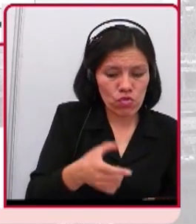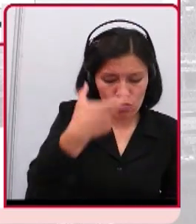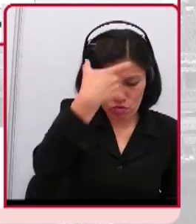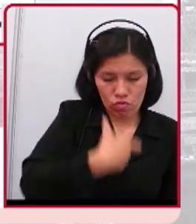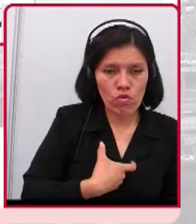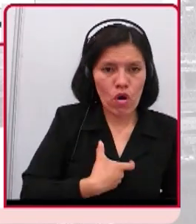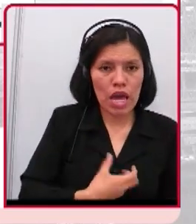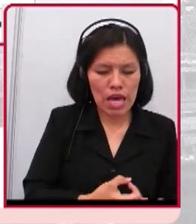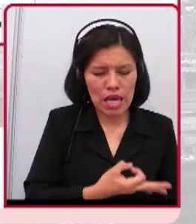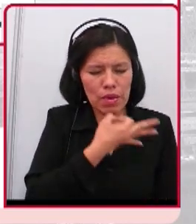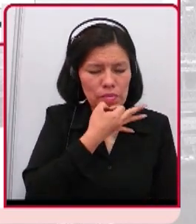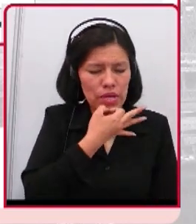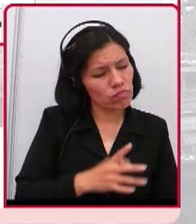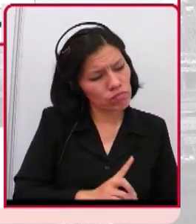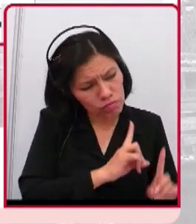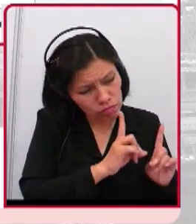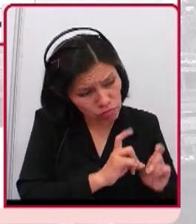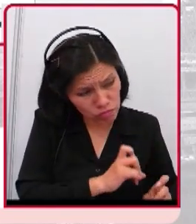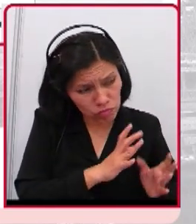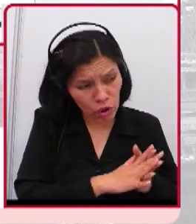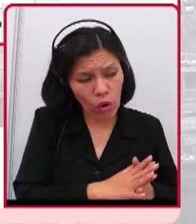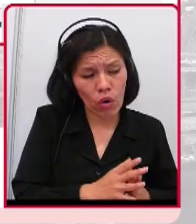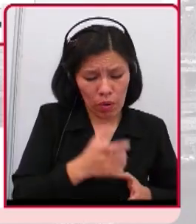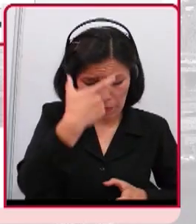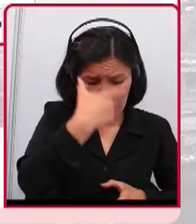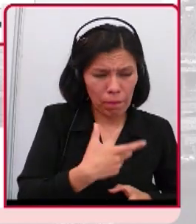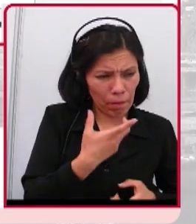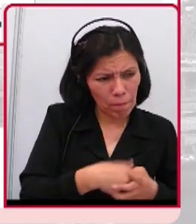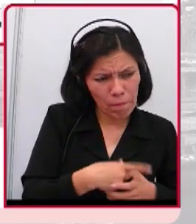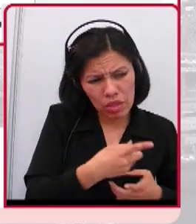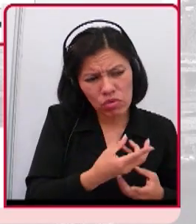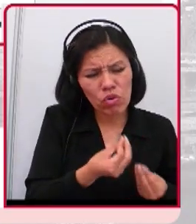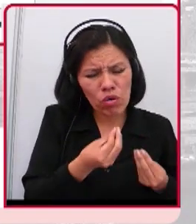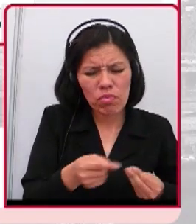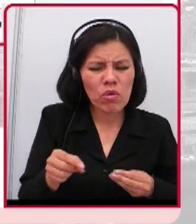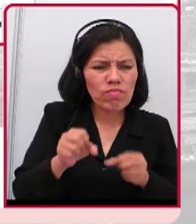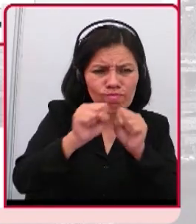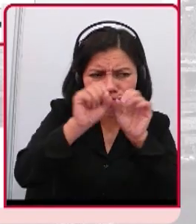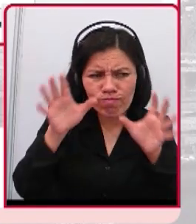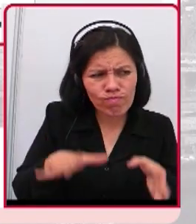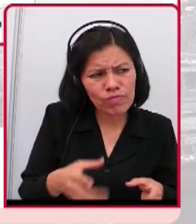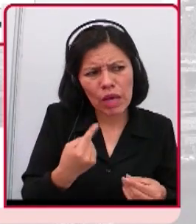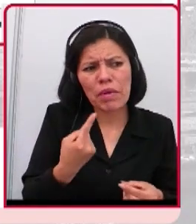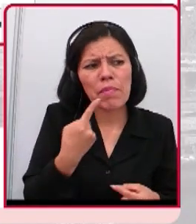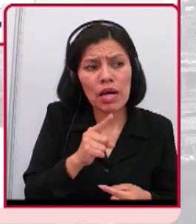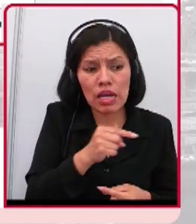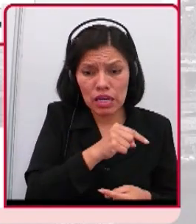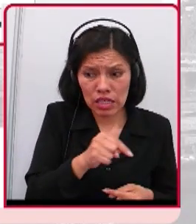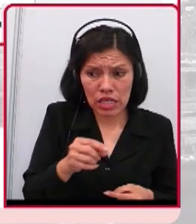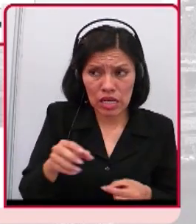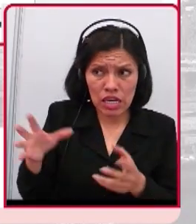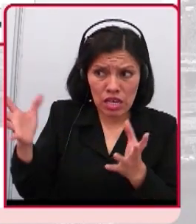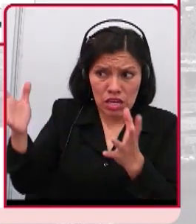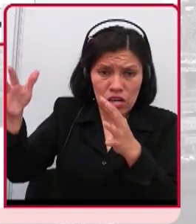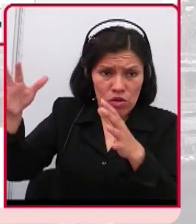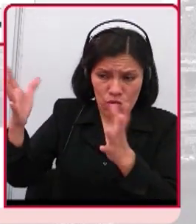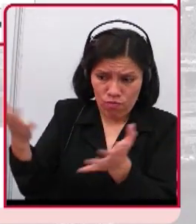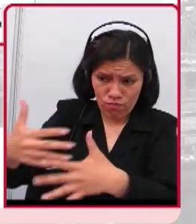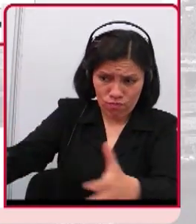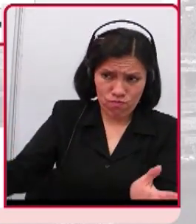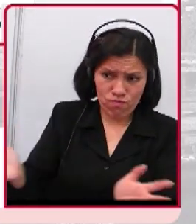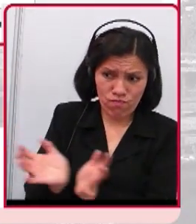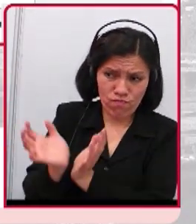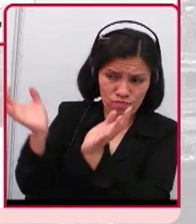Justamente conversamos con operaciones y planteamos el principal objetivo de este sistema. Descargar los sólidos en un rango de